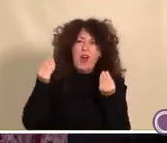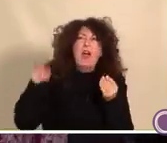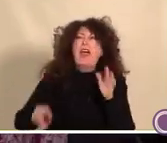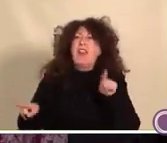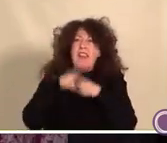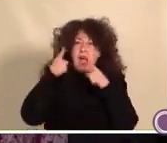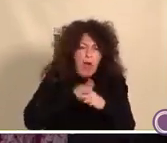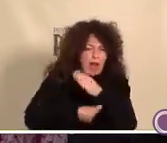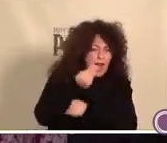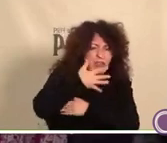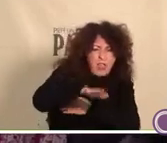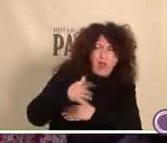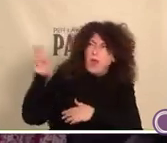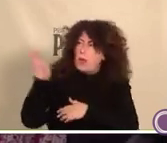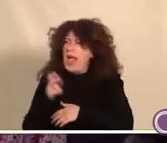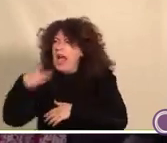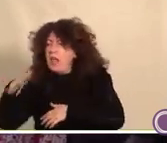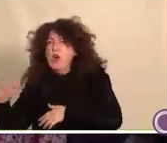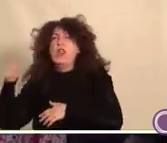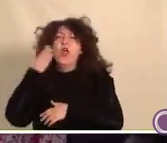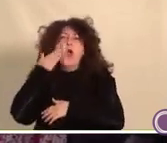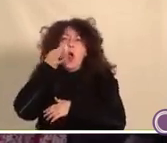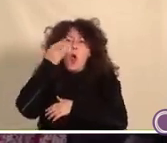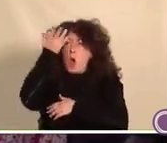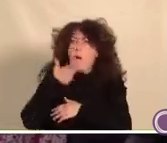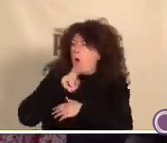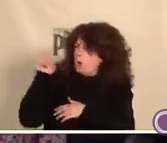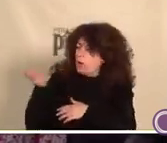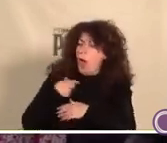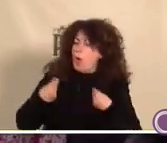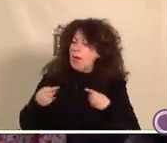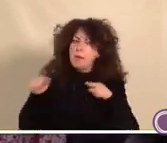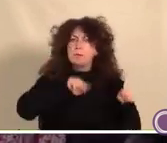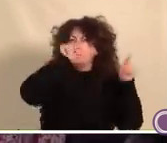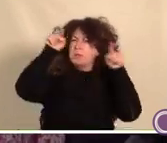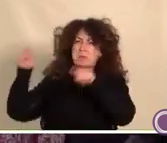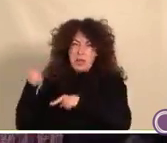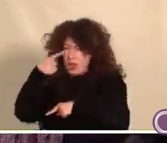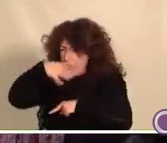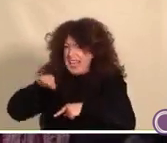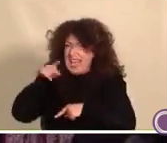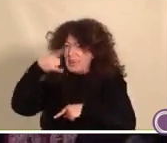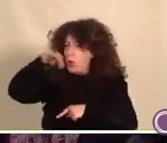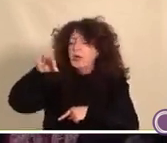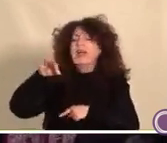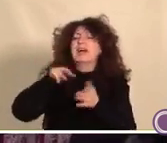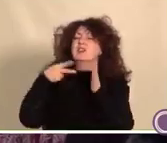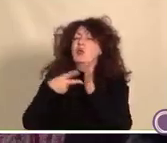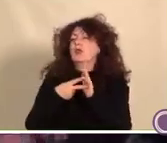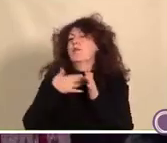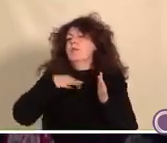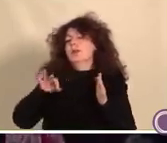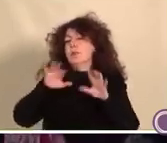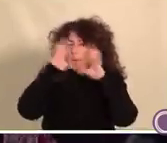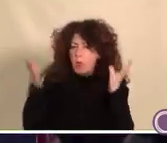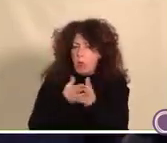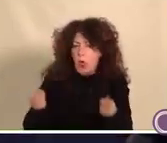del color que sean vivan y decidan vivir donde hayan decidido vivir esa es la única solución posible para un mundo mejor eskerrik asko